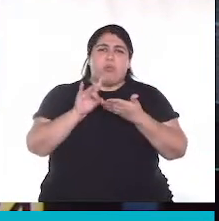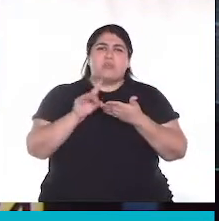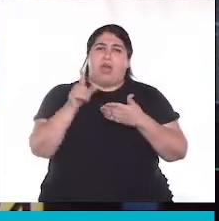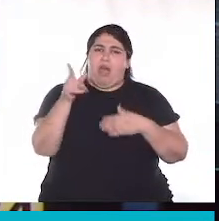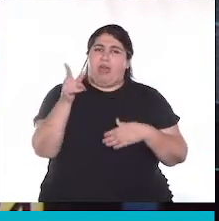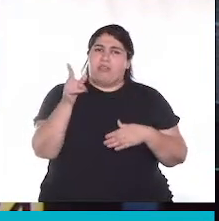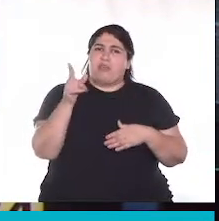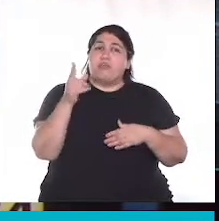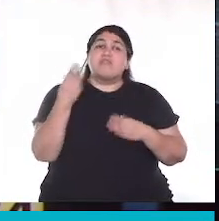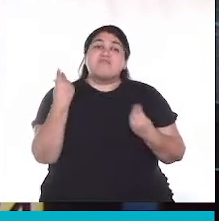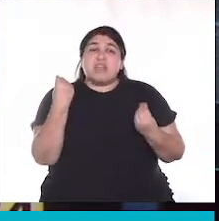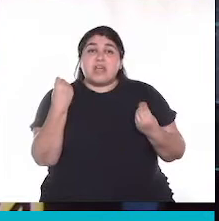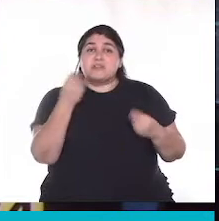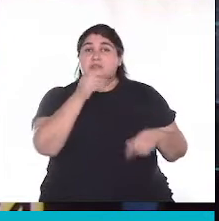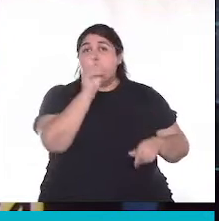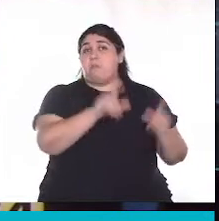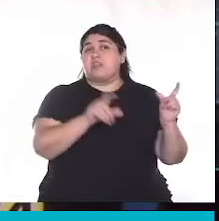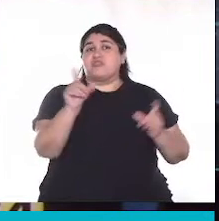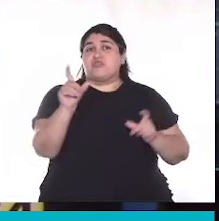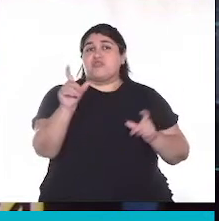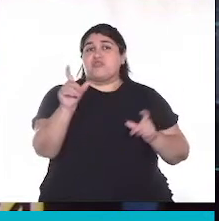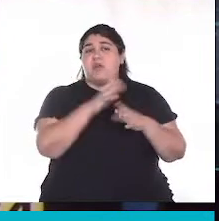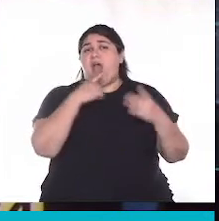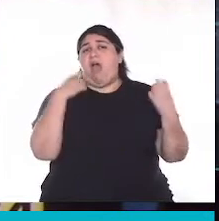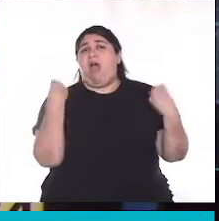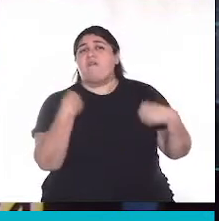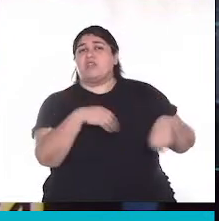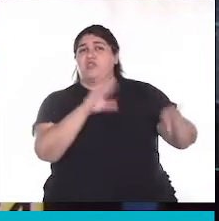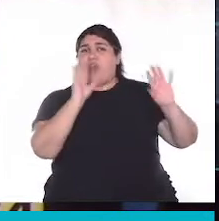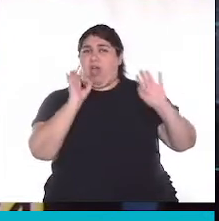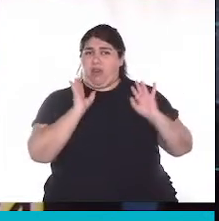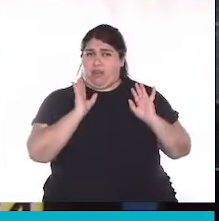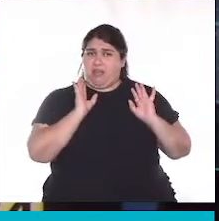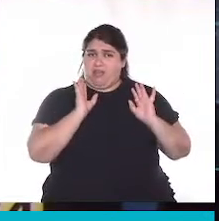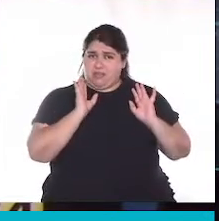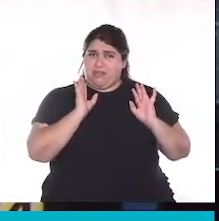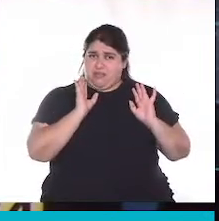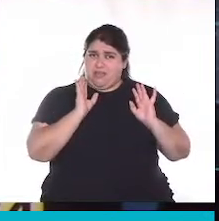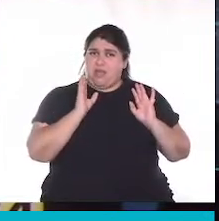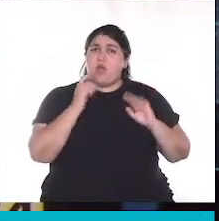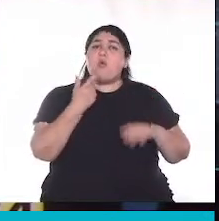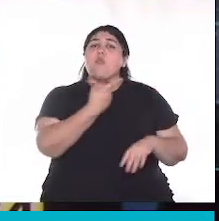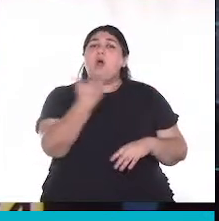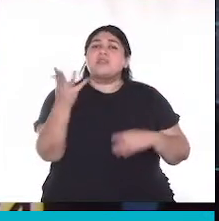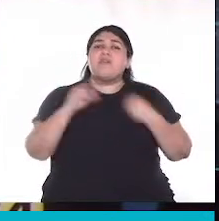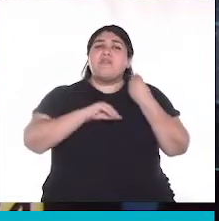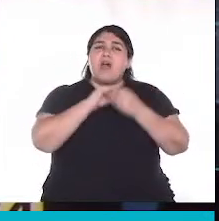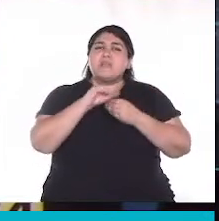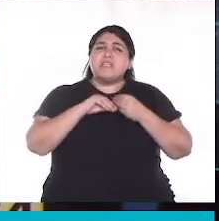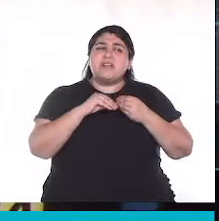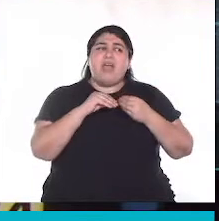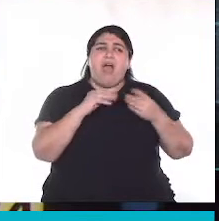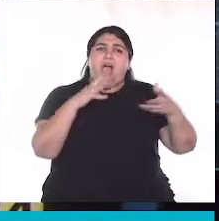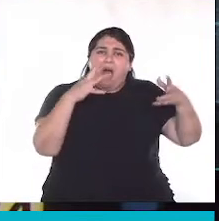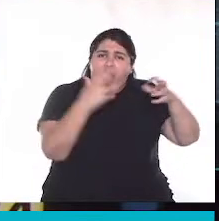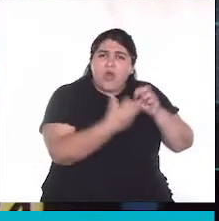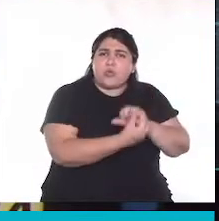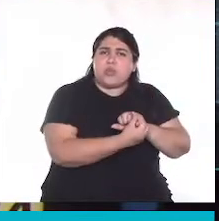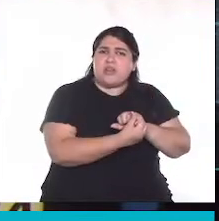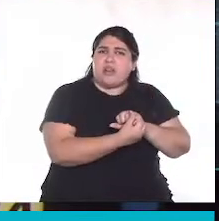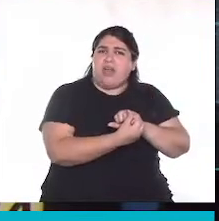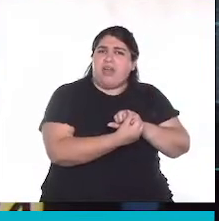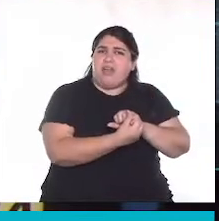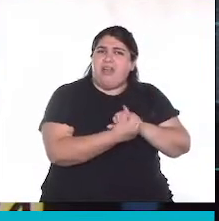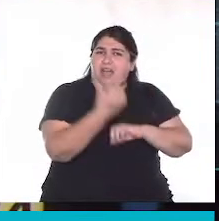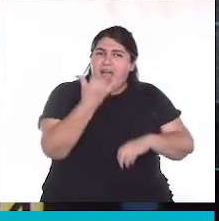es abandonar a la gente en un tema tan sensible como este. ¿Cuántas familias más tienen que destrozarse? ¿De qué